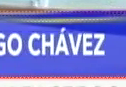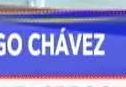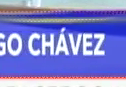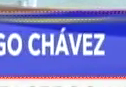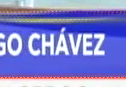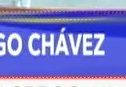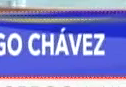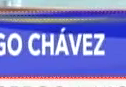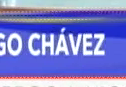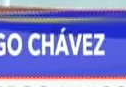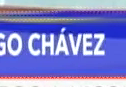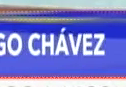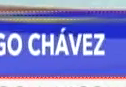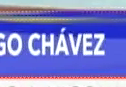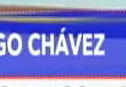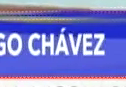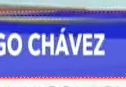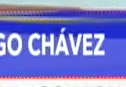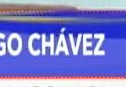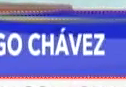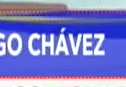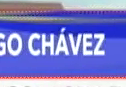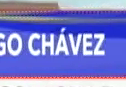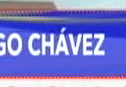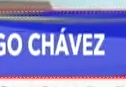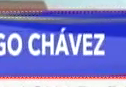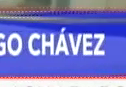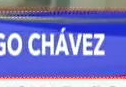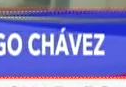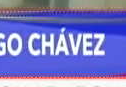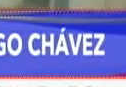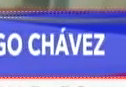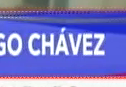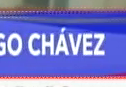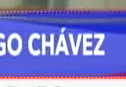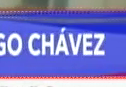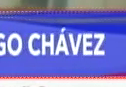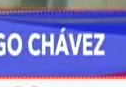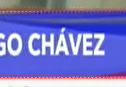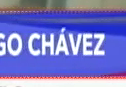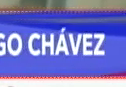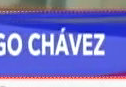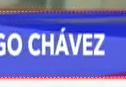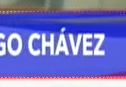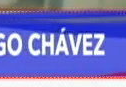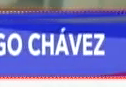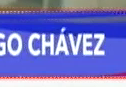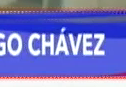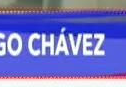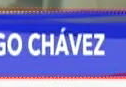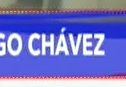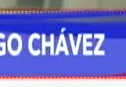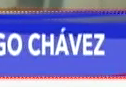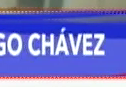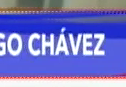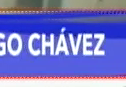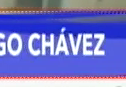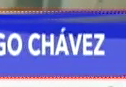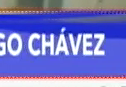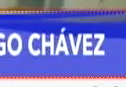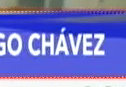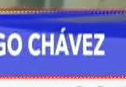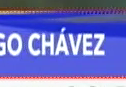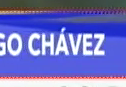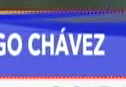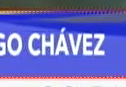cosecha de calidad aspiramos bueno en el futuro poder inaugurarlo para los primeros días de clases conjuntamente con nuestro